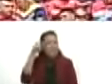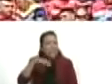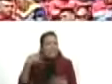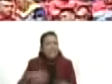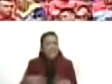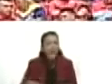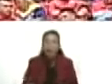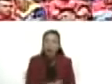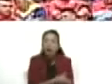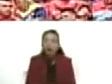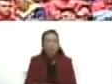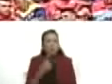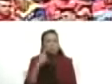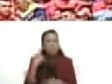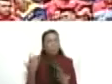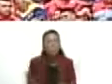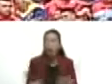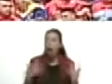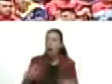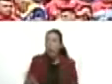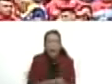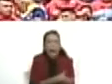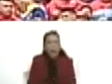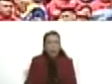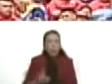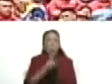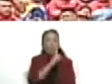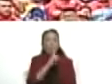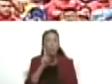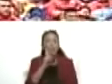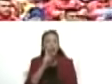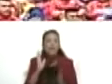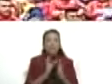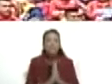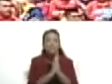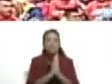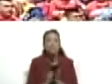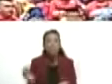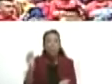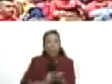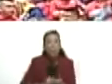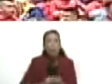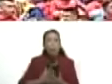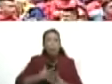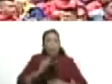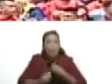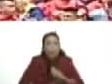Y la canción era una canción que se llama Sangueo para el Regreso.